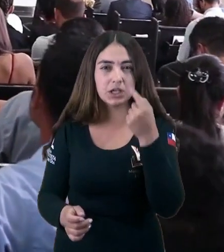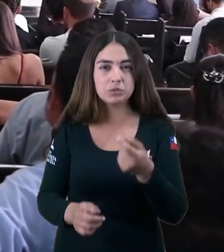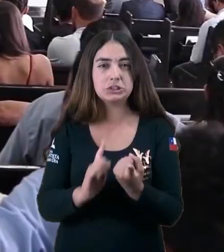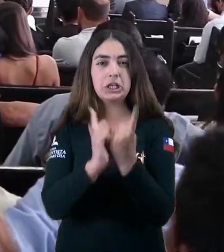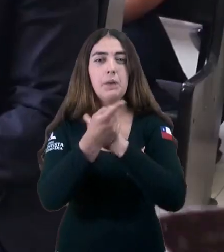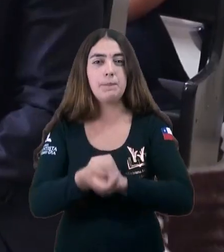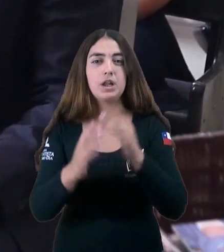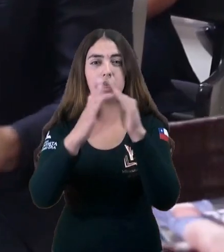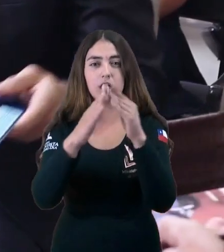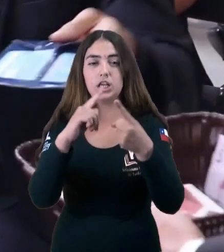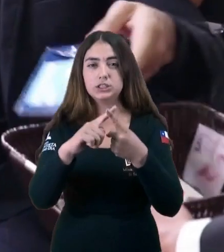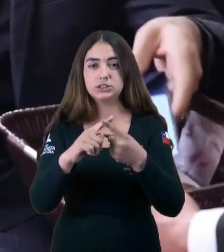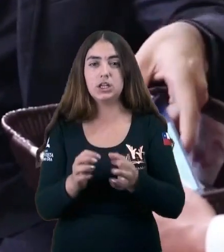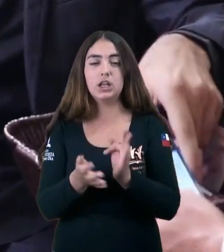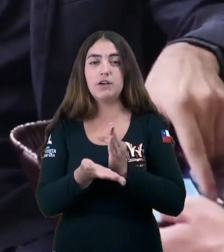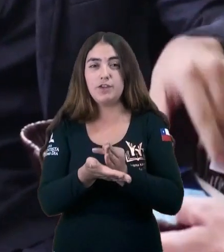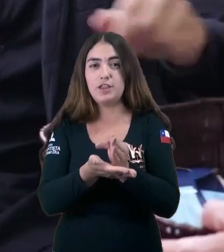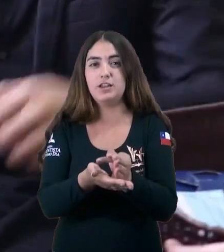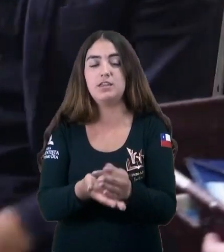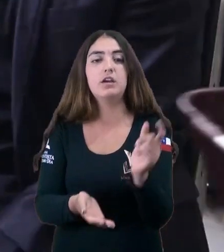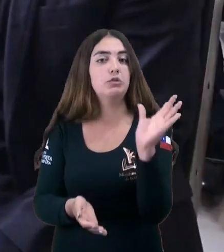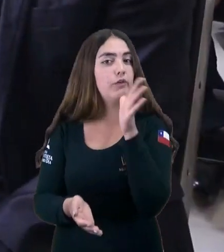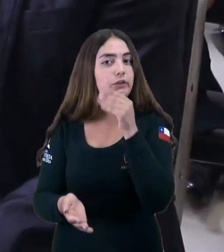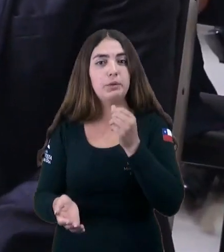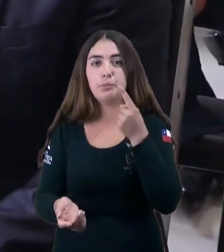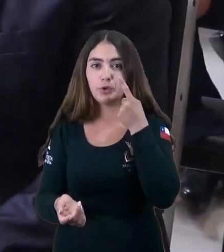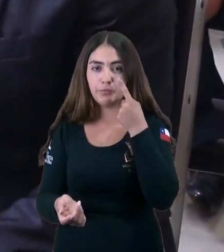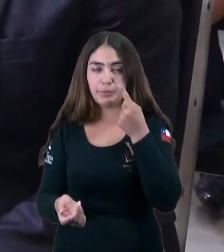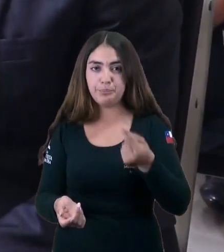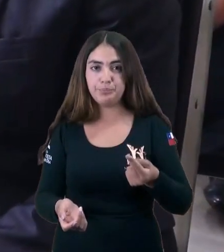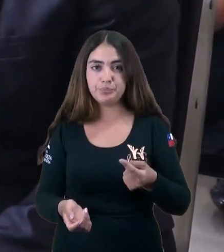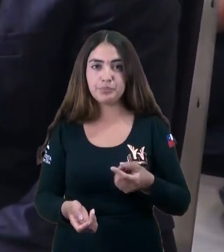rutina en la iglesia. Nuestra fidelidad jamás fue colocada a prueba.